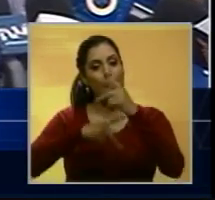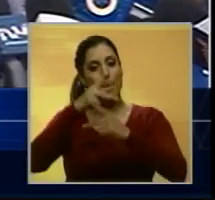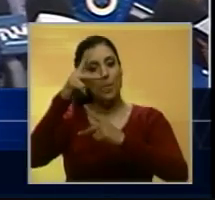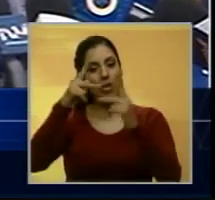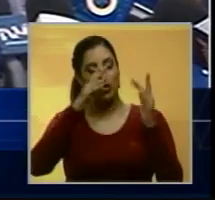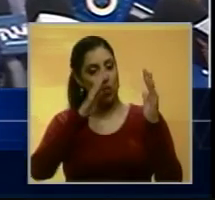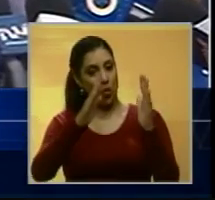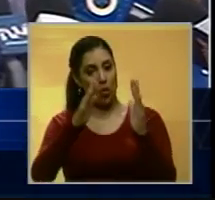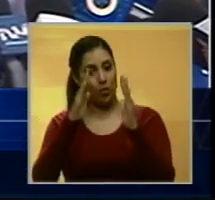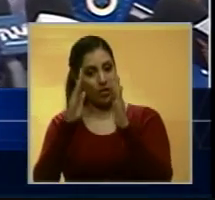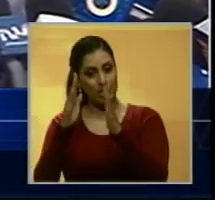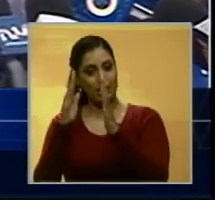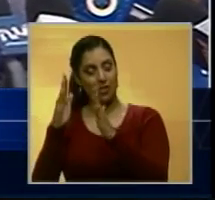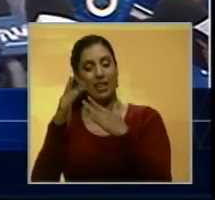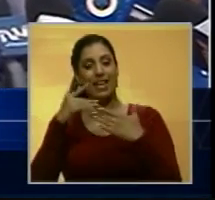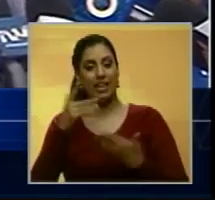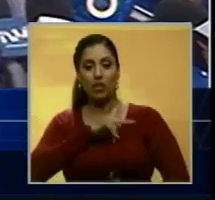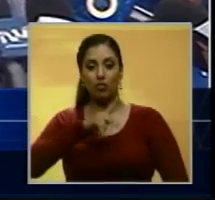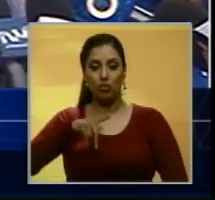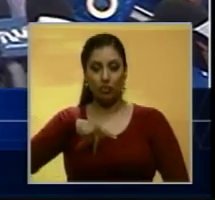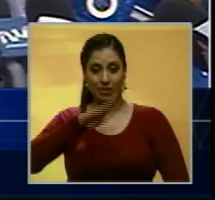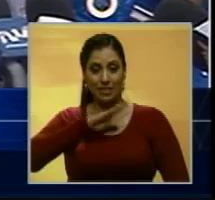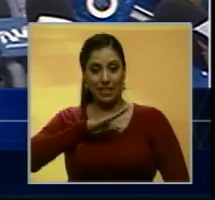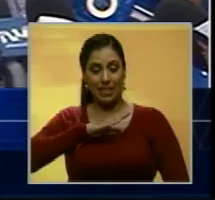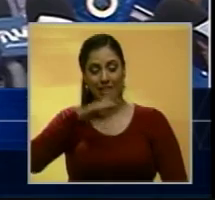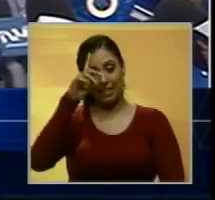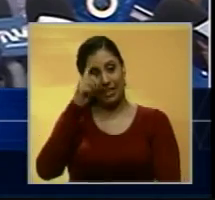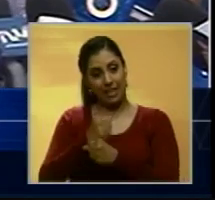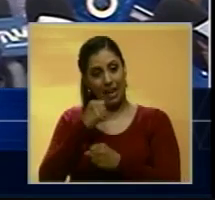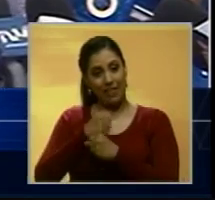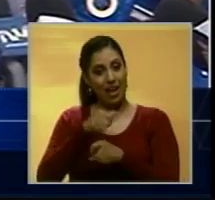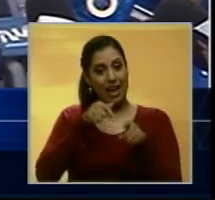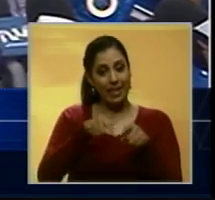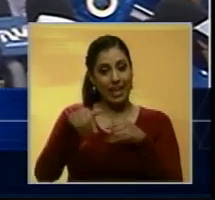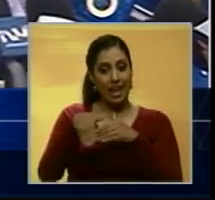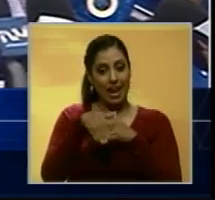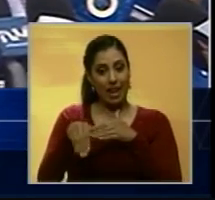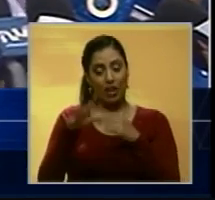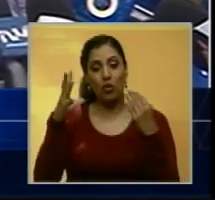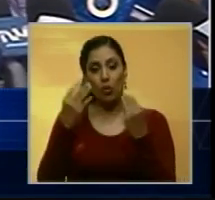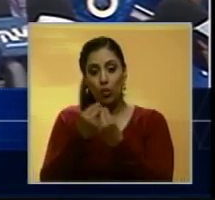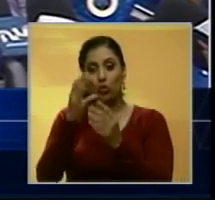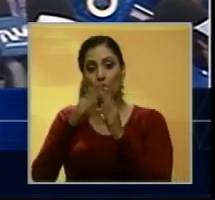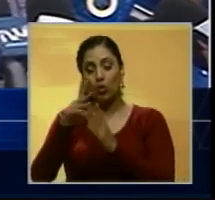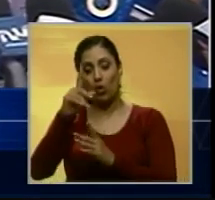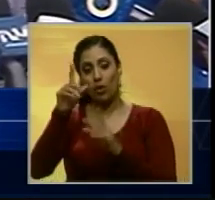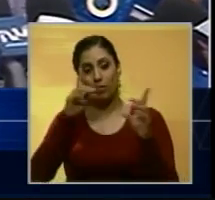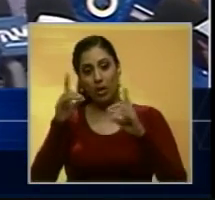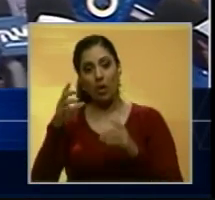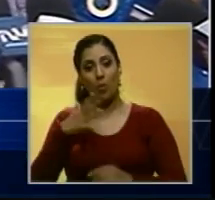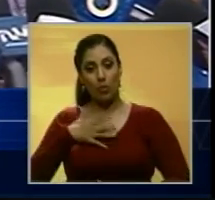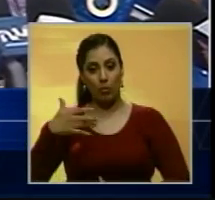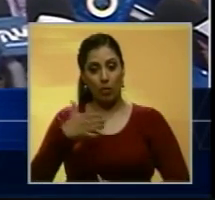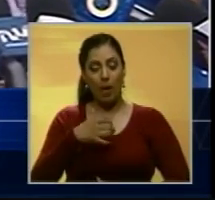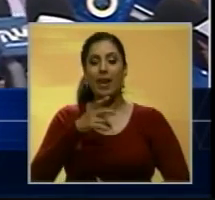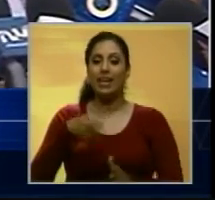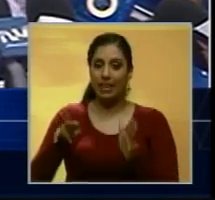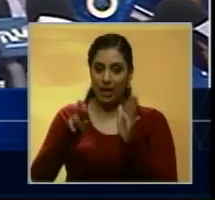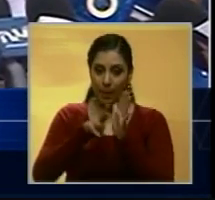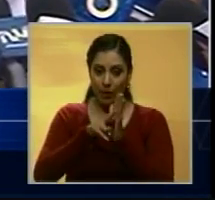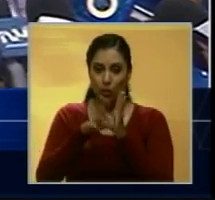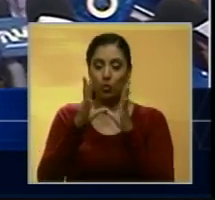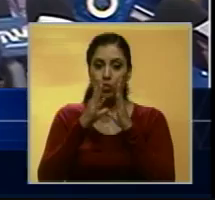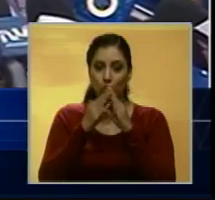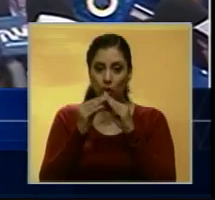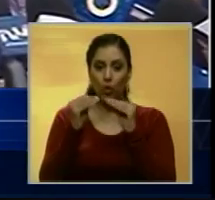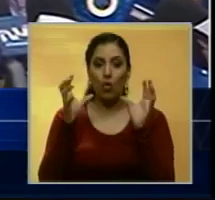de organización, que es lo que nosotros estamos trabajando desde la calle con toda la dirigencia de la MUT. Y repito, toda